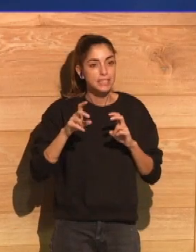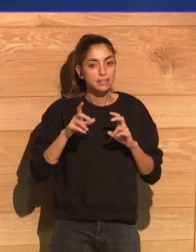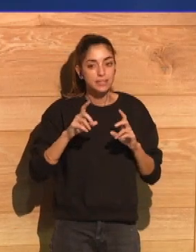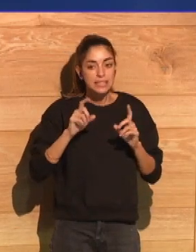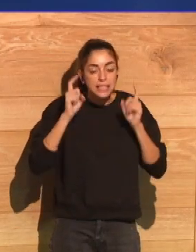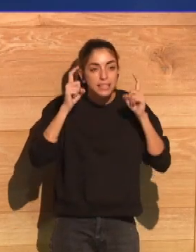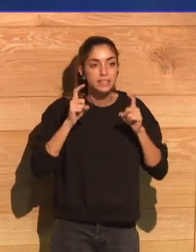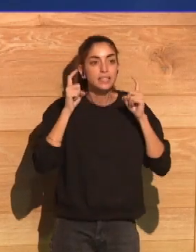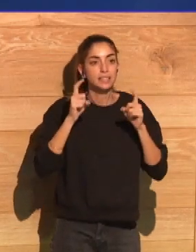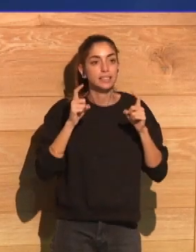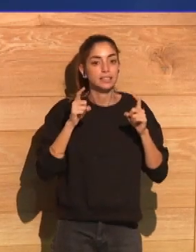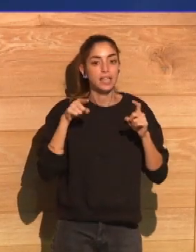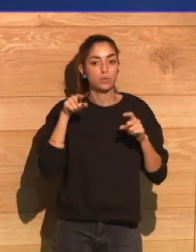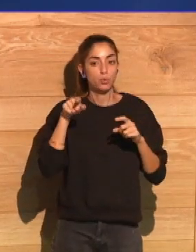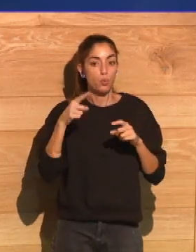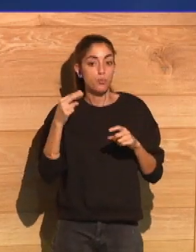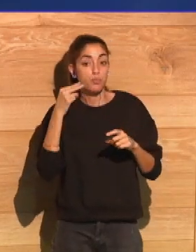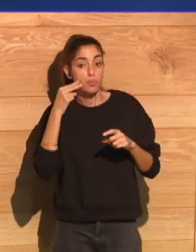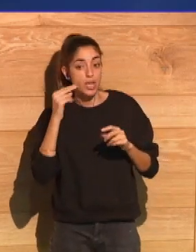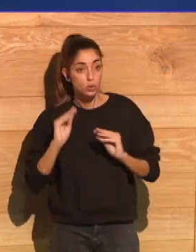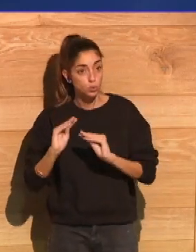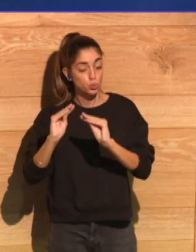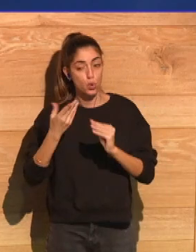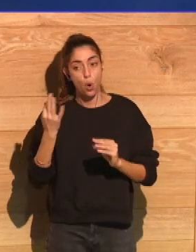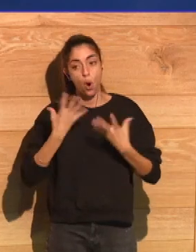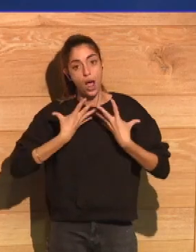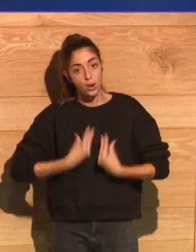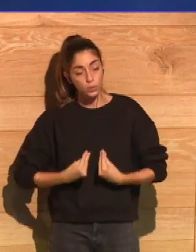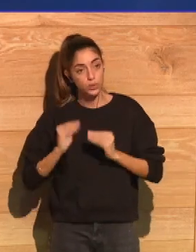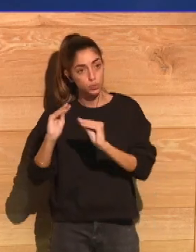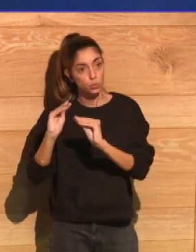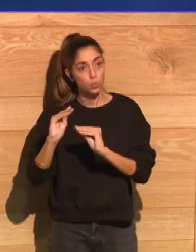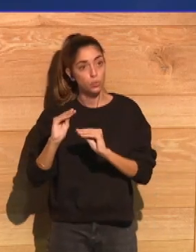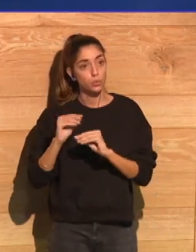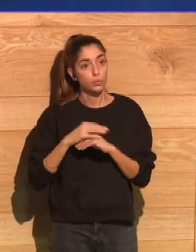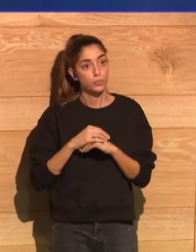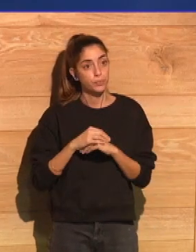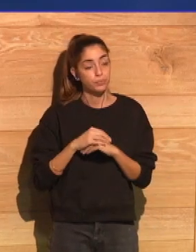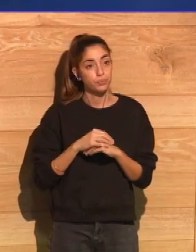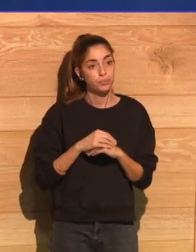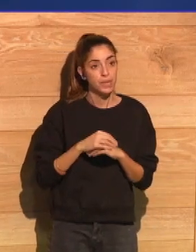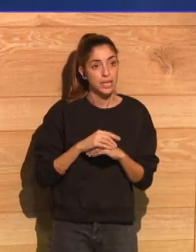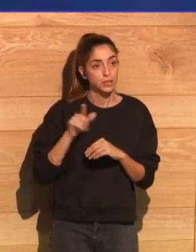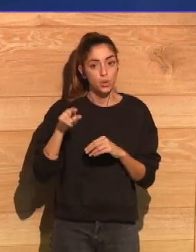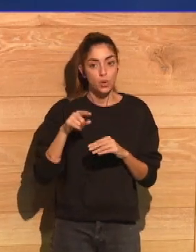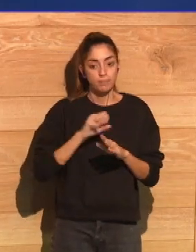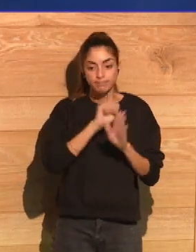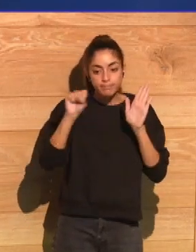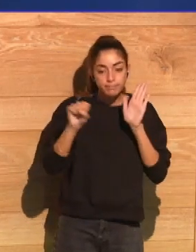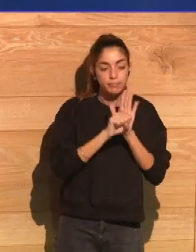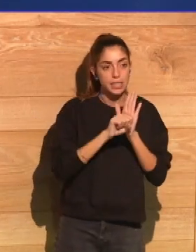propios angustias, ¿no? Al final eso es lo que también te diferencia o marca tu obra, ¿no? Eso